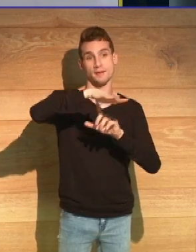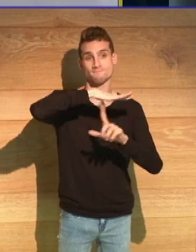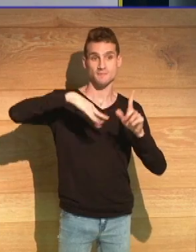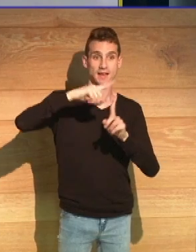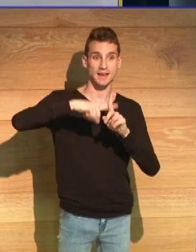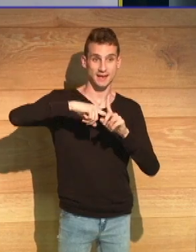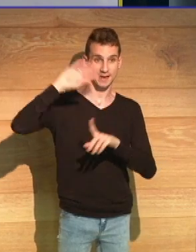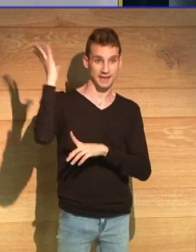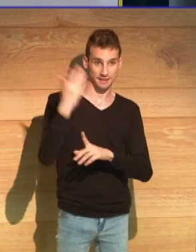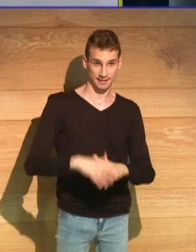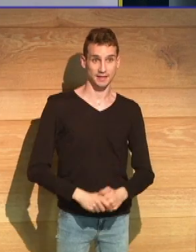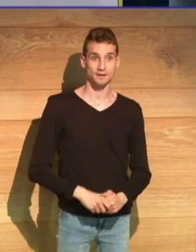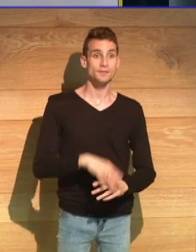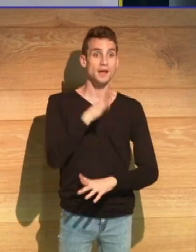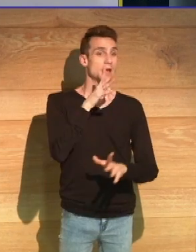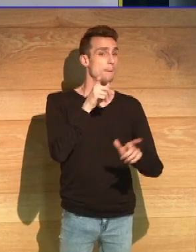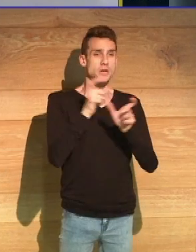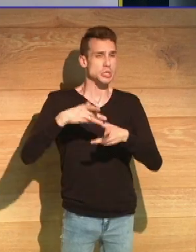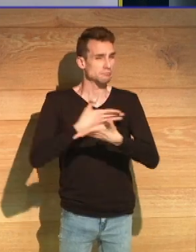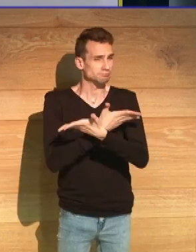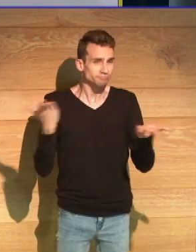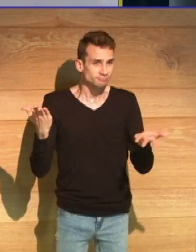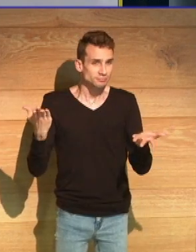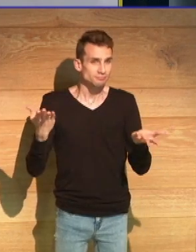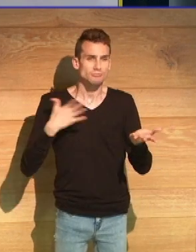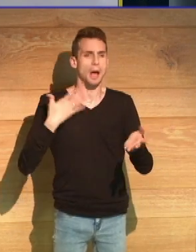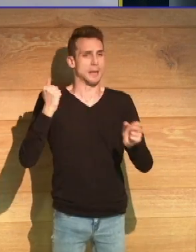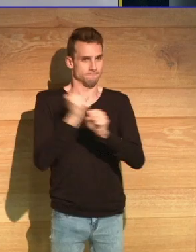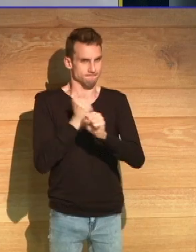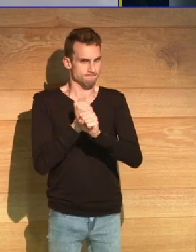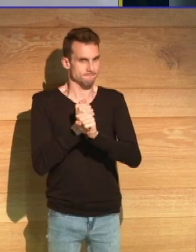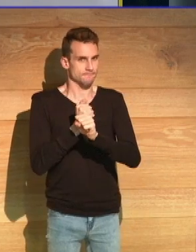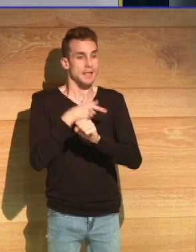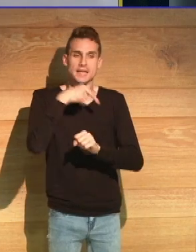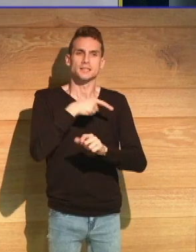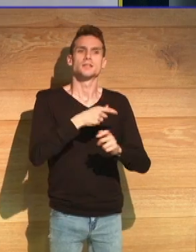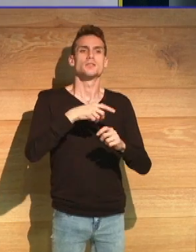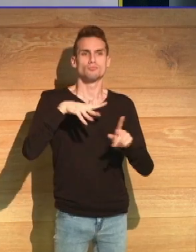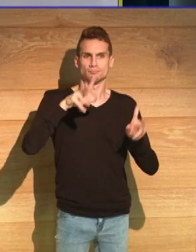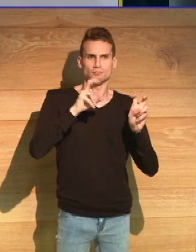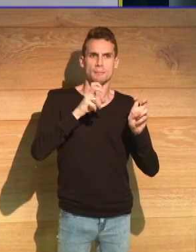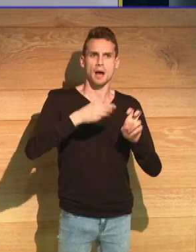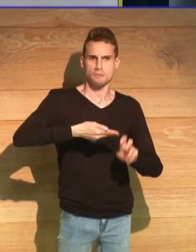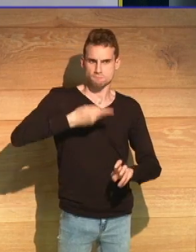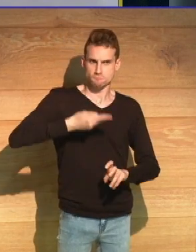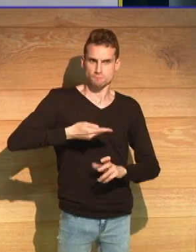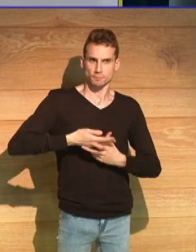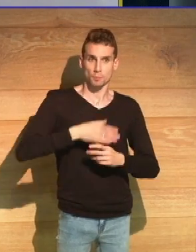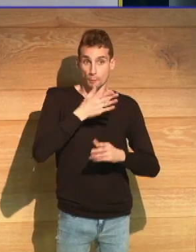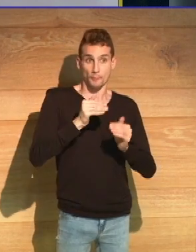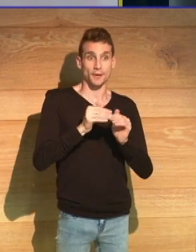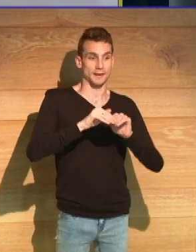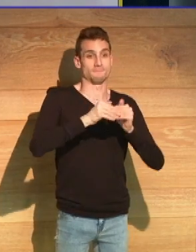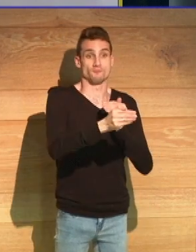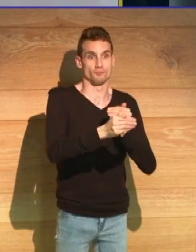todo el mundo se ha puesto manos a la obra para difundir que esto es serio, que hay que actuar porque está en riesgo el futuro de